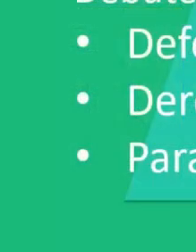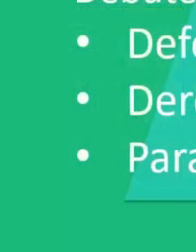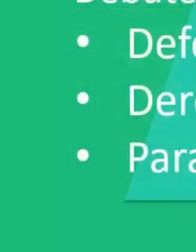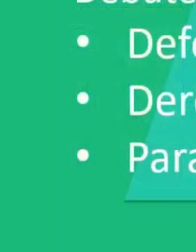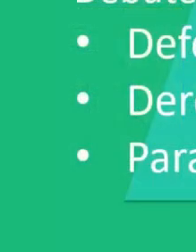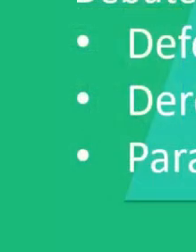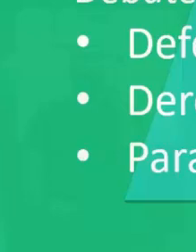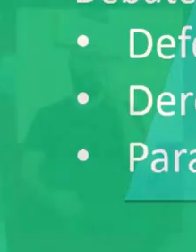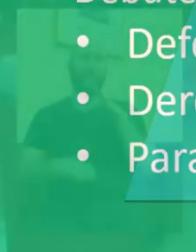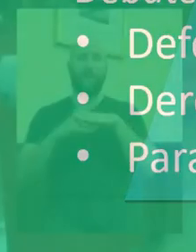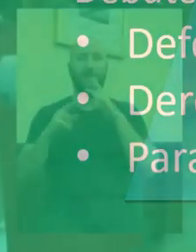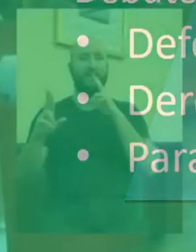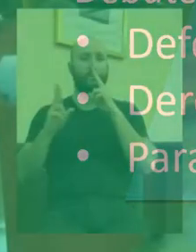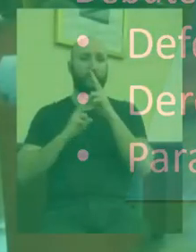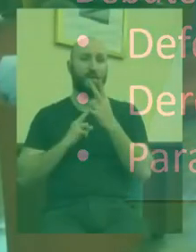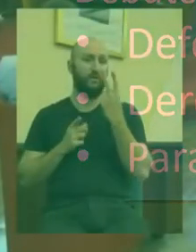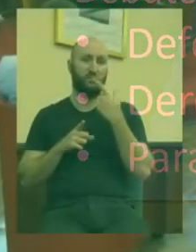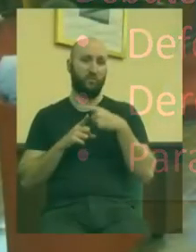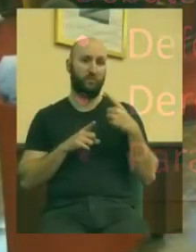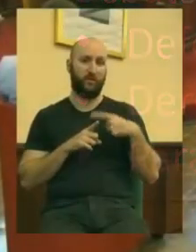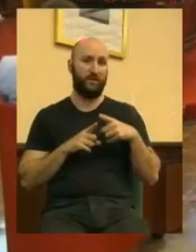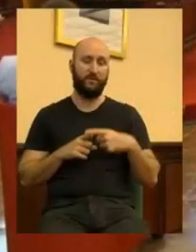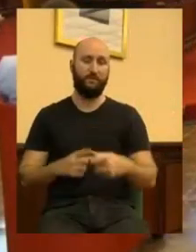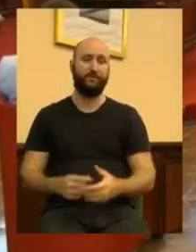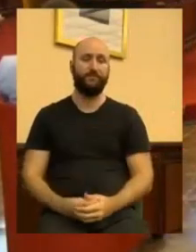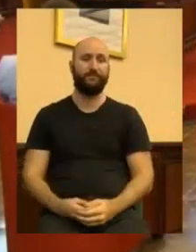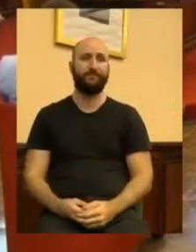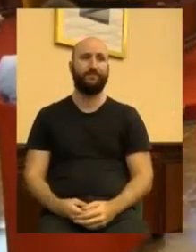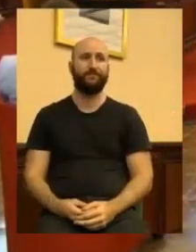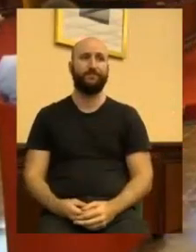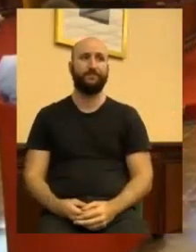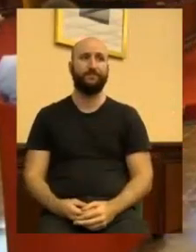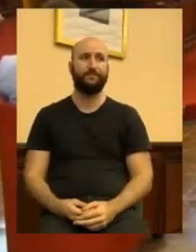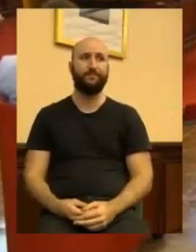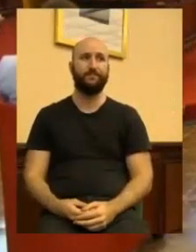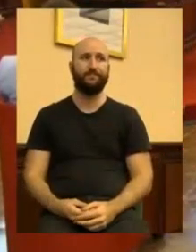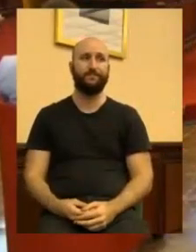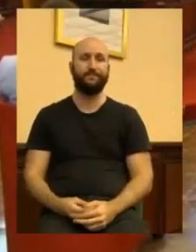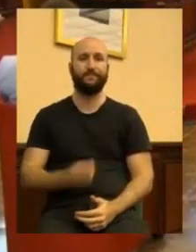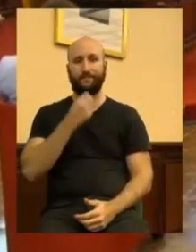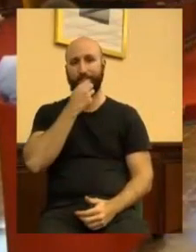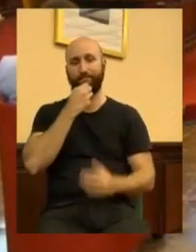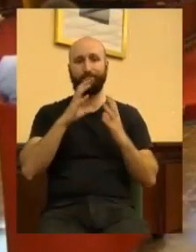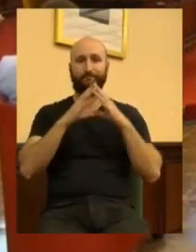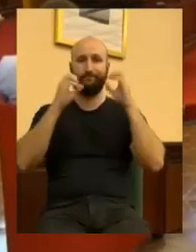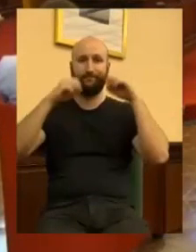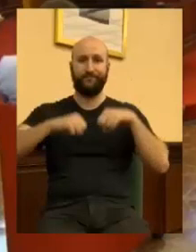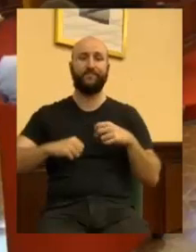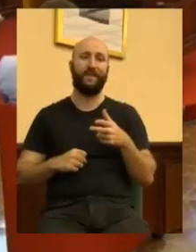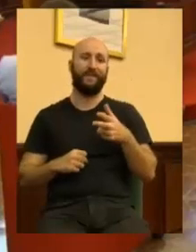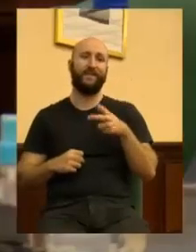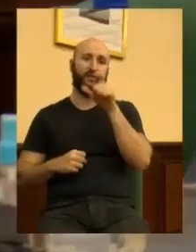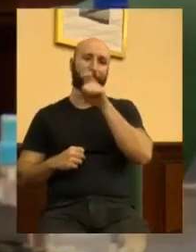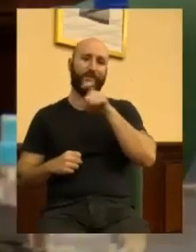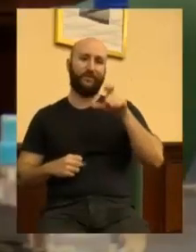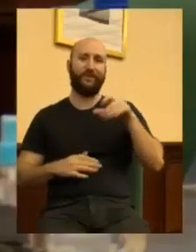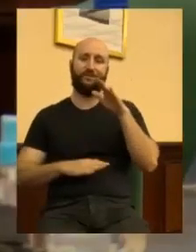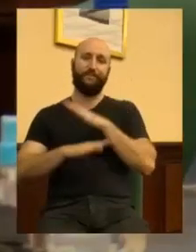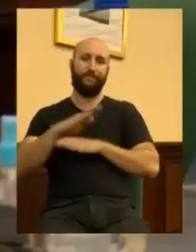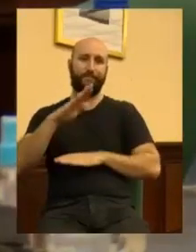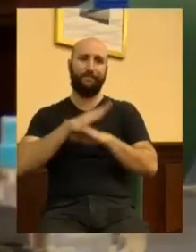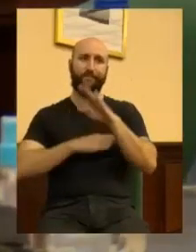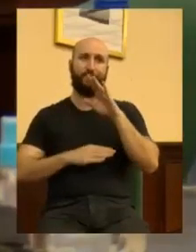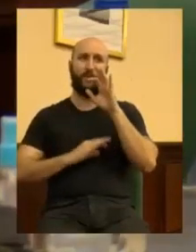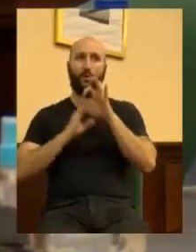Solamente por contestar un par de cosas. Una, la Convención sobre los Derechos de las Personas con Discapacidad de